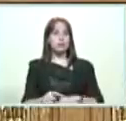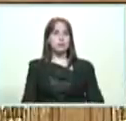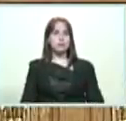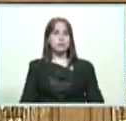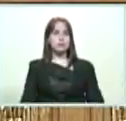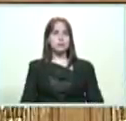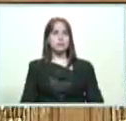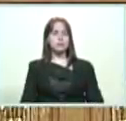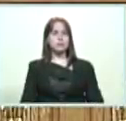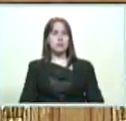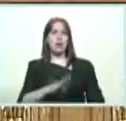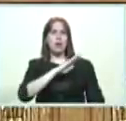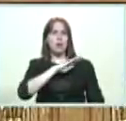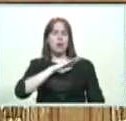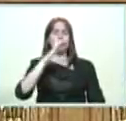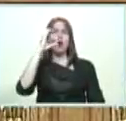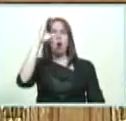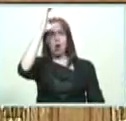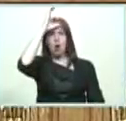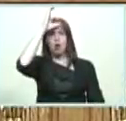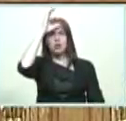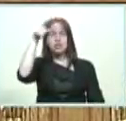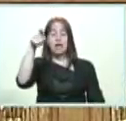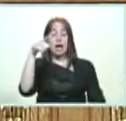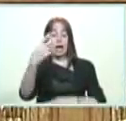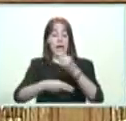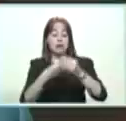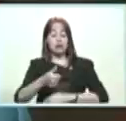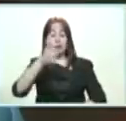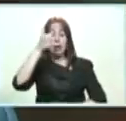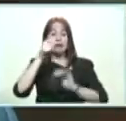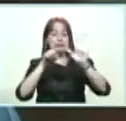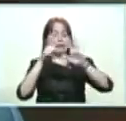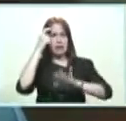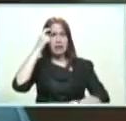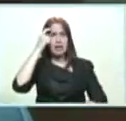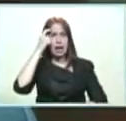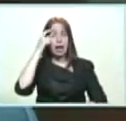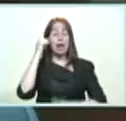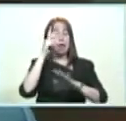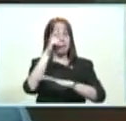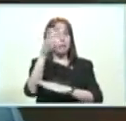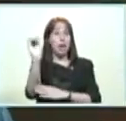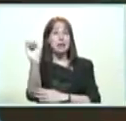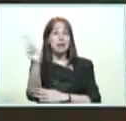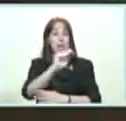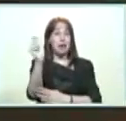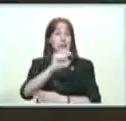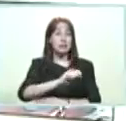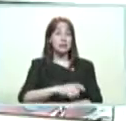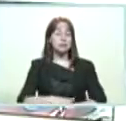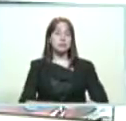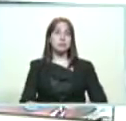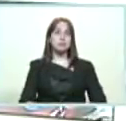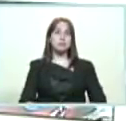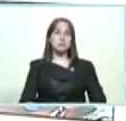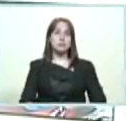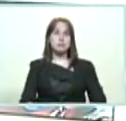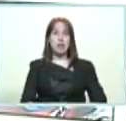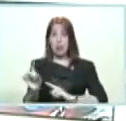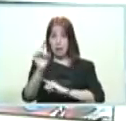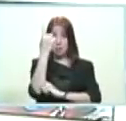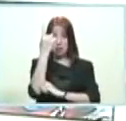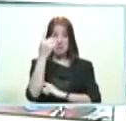de Coche. Ha hecho más en 6 días que en 20 meses. En